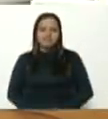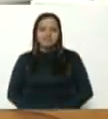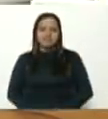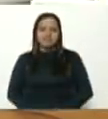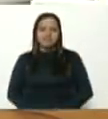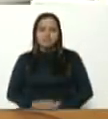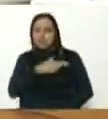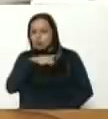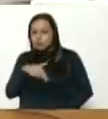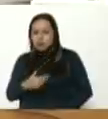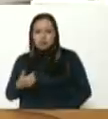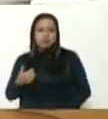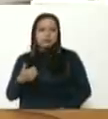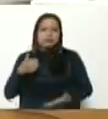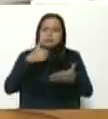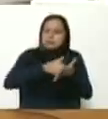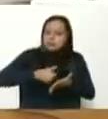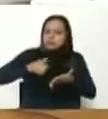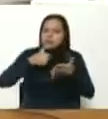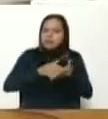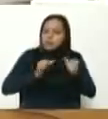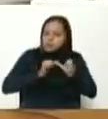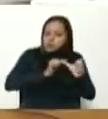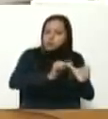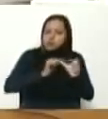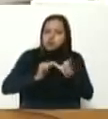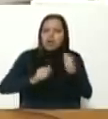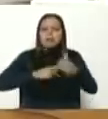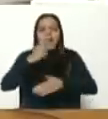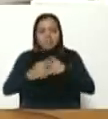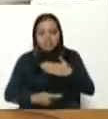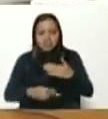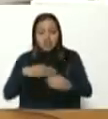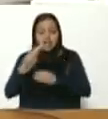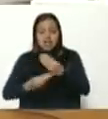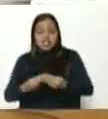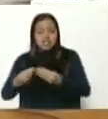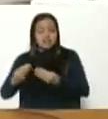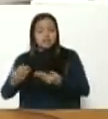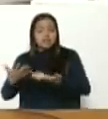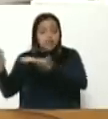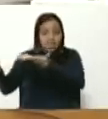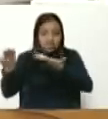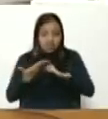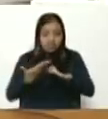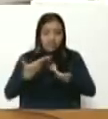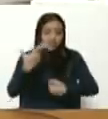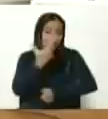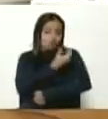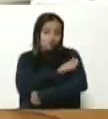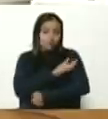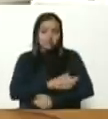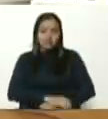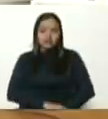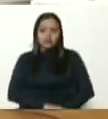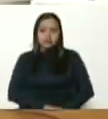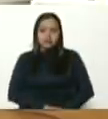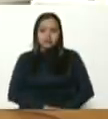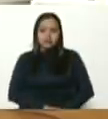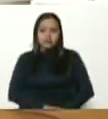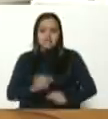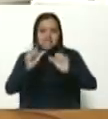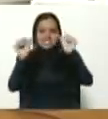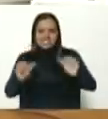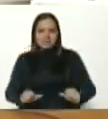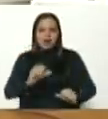Vamos a echar para adelante la planificación. Si se cumplen las llegadas de esas vacunas, está el sistema